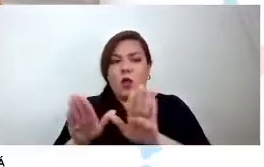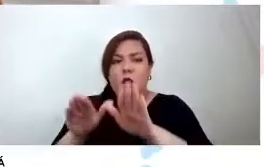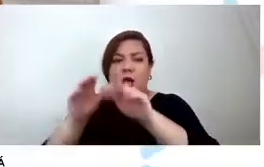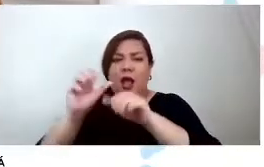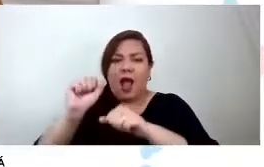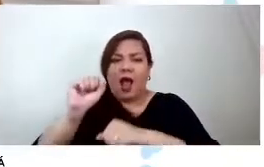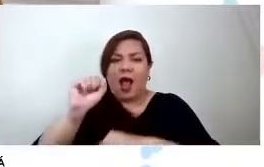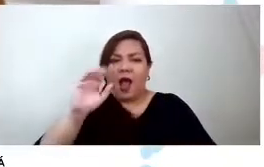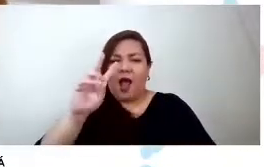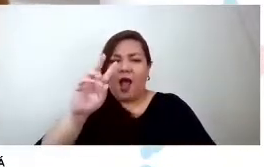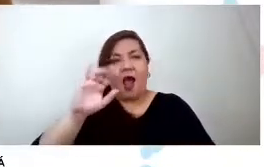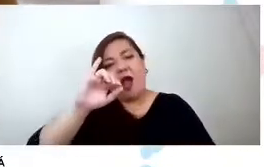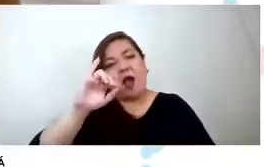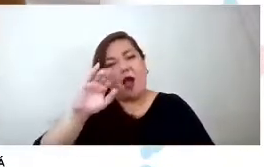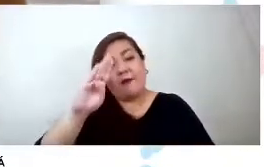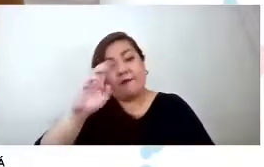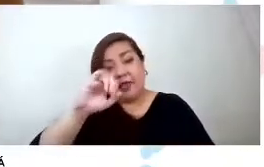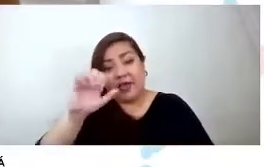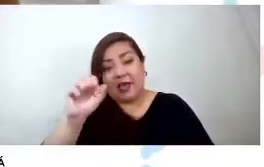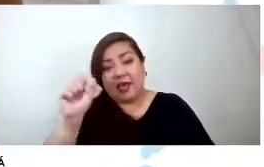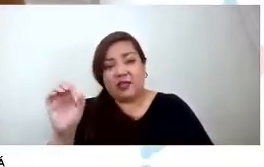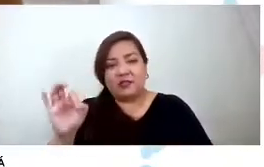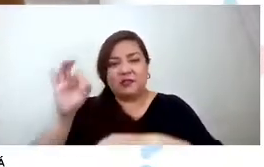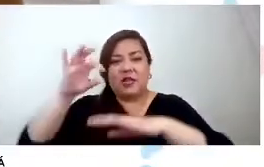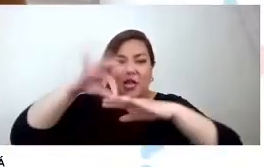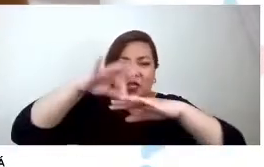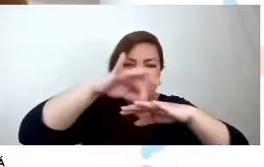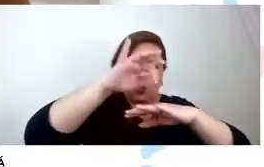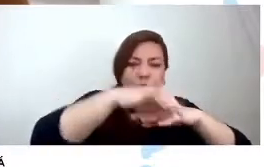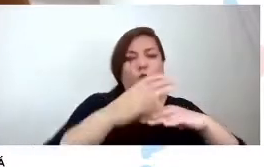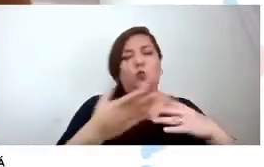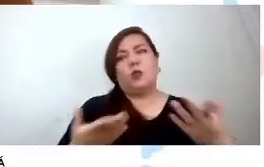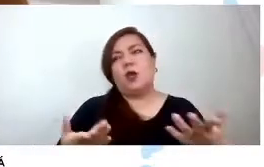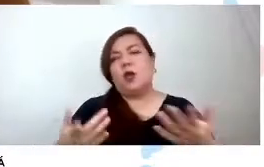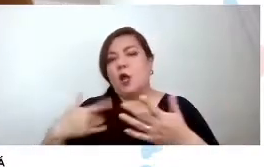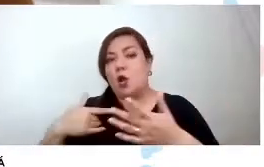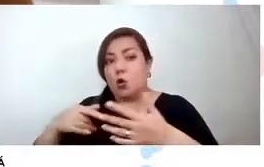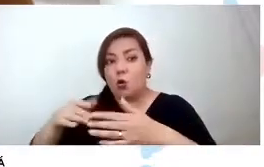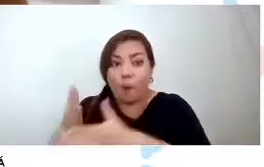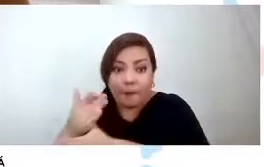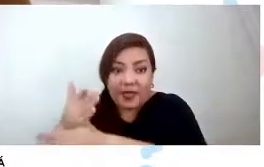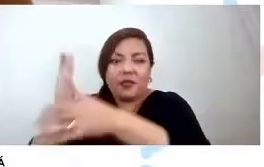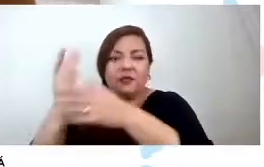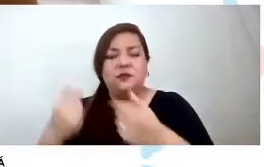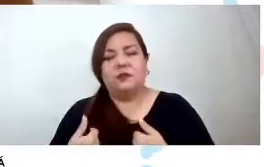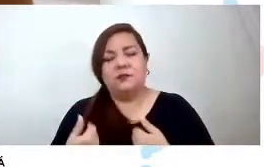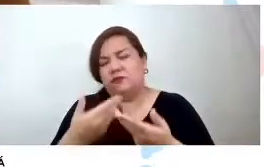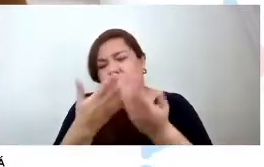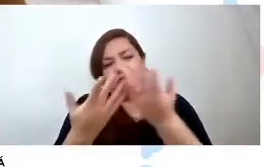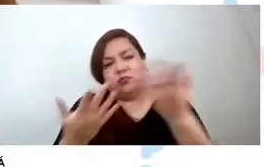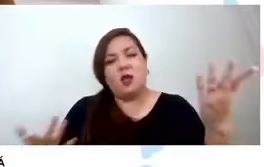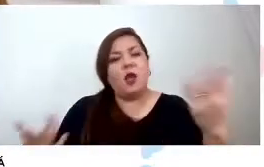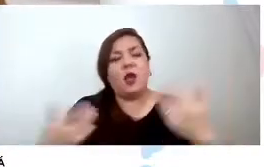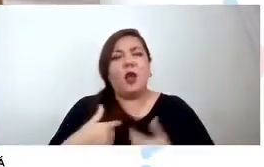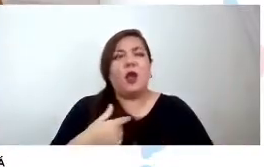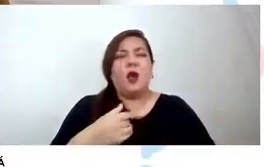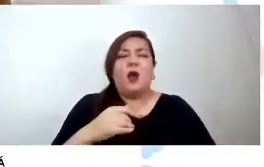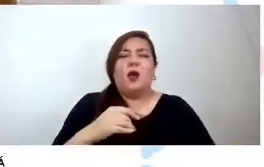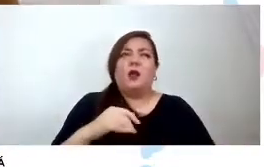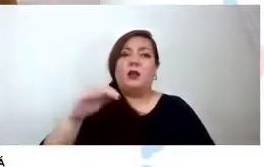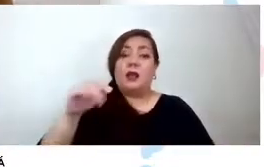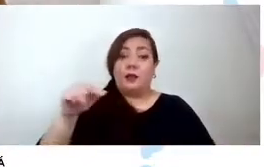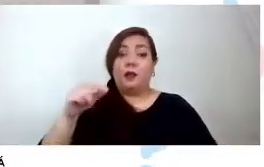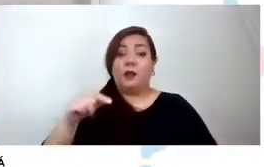lo vemos con los peces. Entonces, la paleontología no solamente nos abre una ventana a estos seres vivos